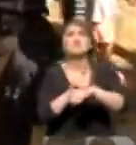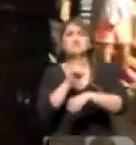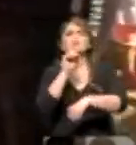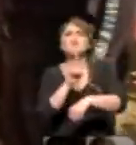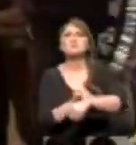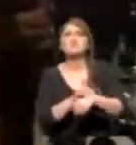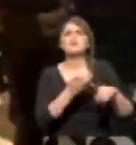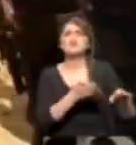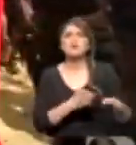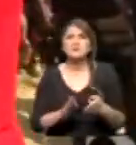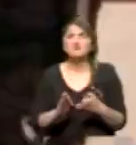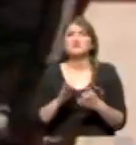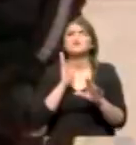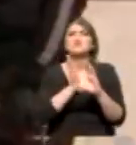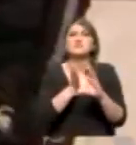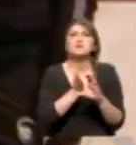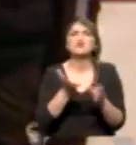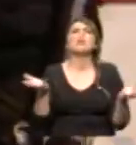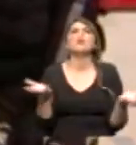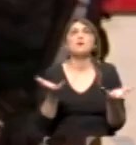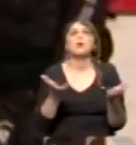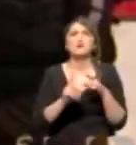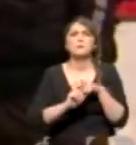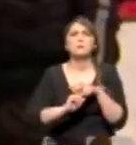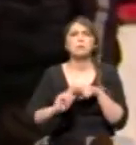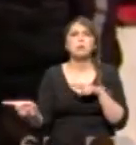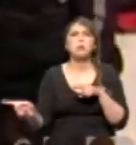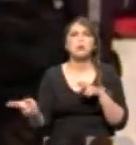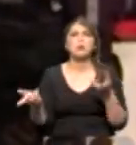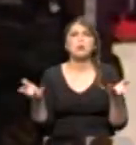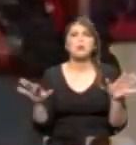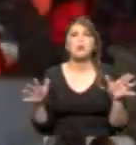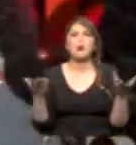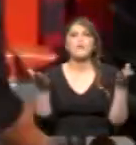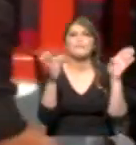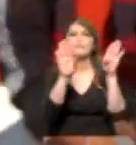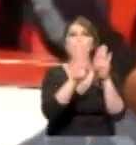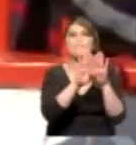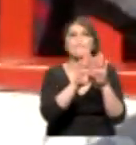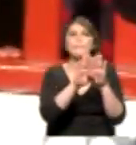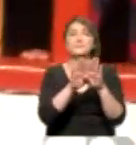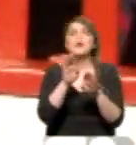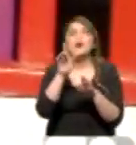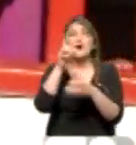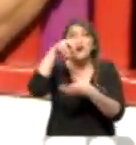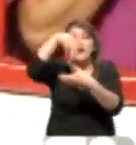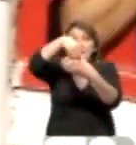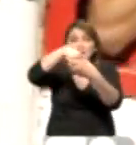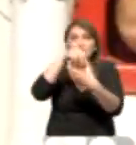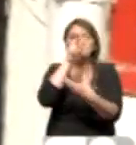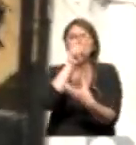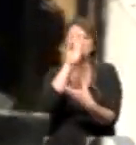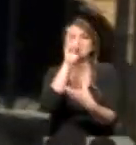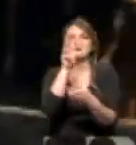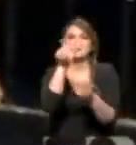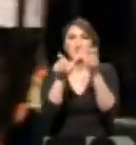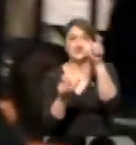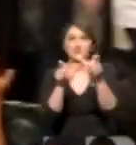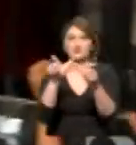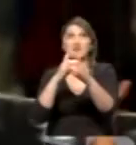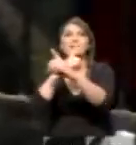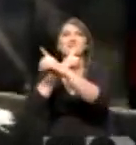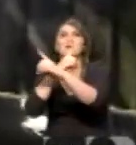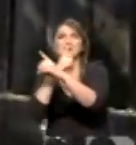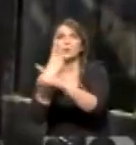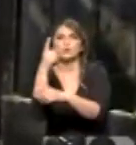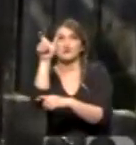terapistas psicólogos y demás que aquí debían estar pero no había nadie sólo los 26 internos entre ellos un discapacitado y tres menores